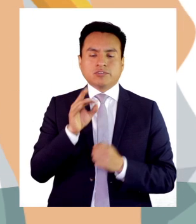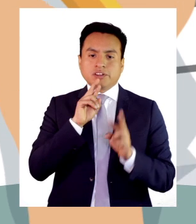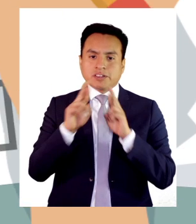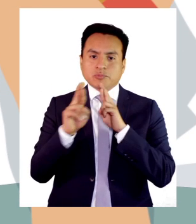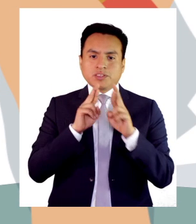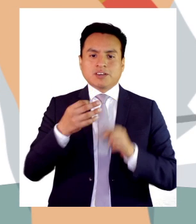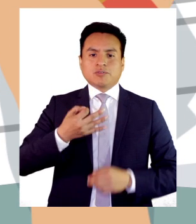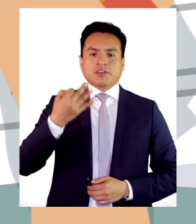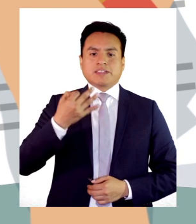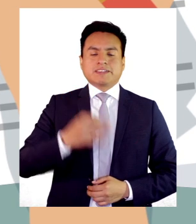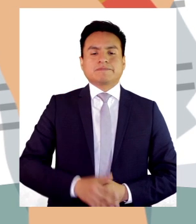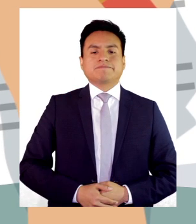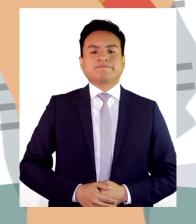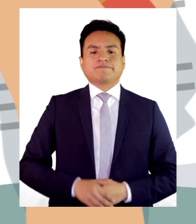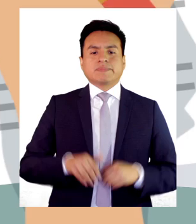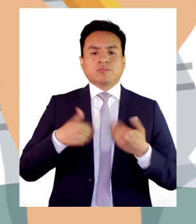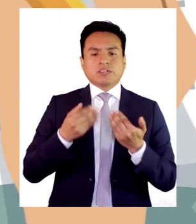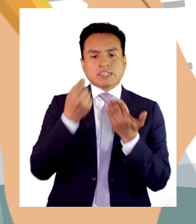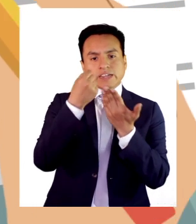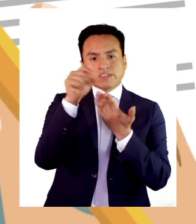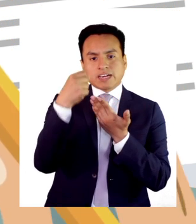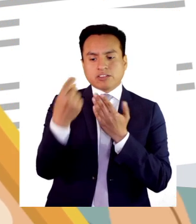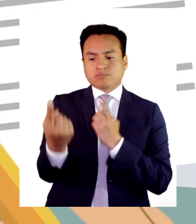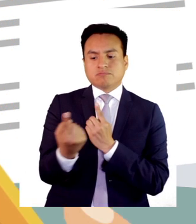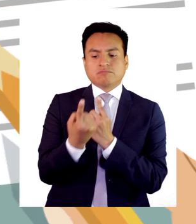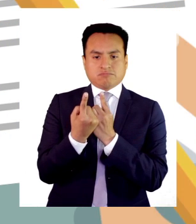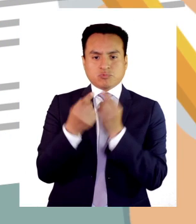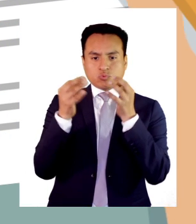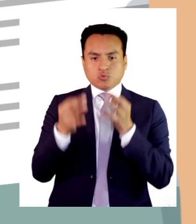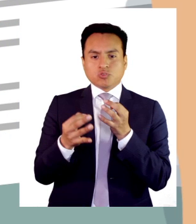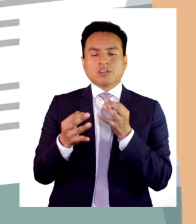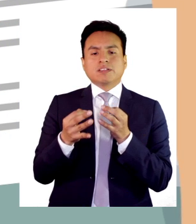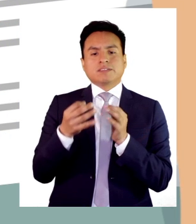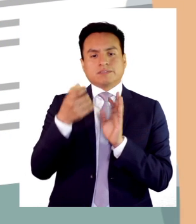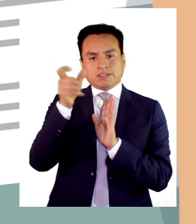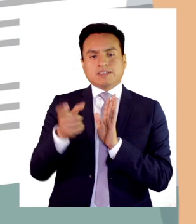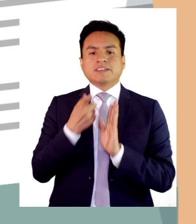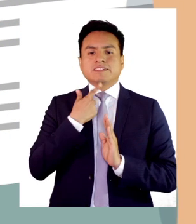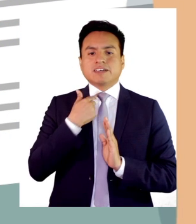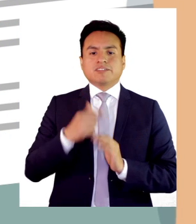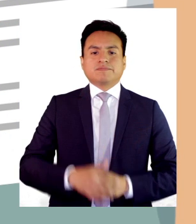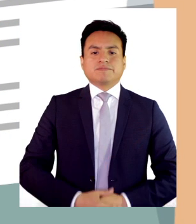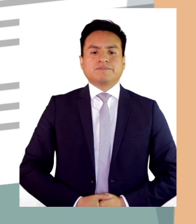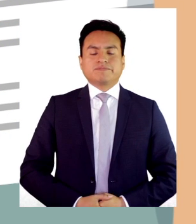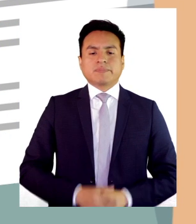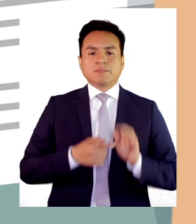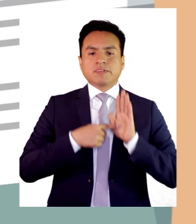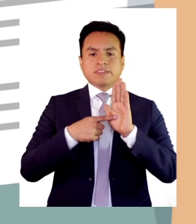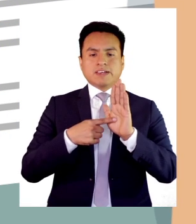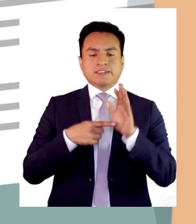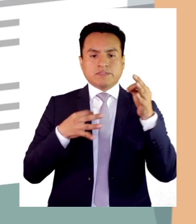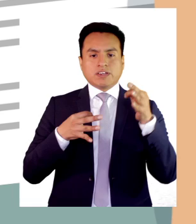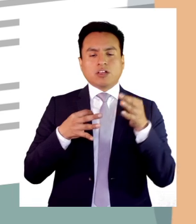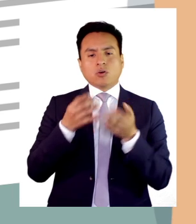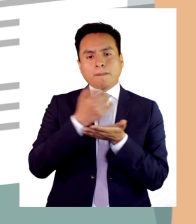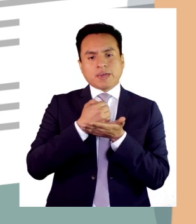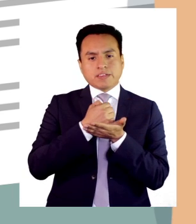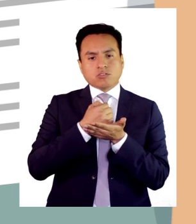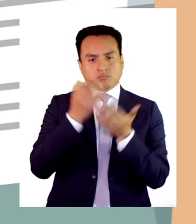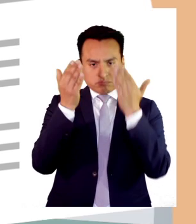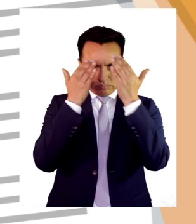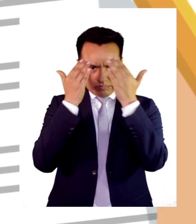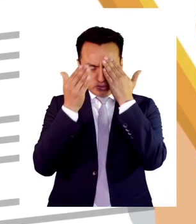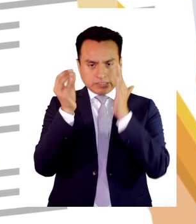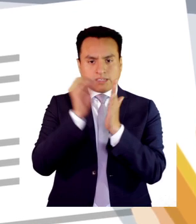de 75% de respuestas correctas y que será revisado en el instante y en presencia del interesado. Presentar